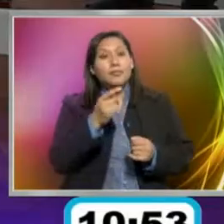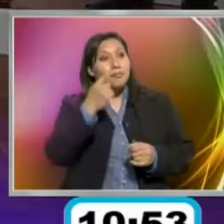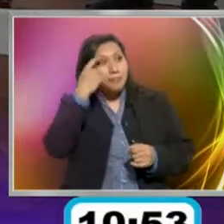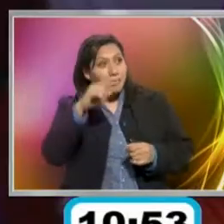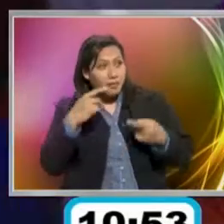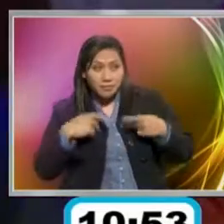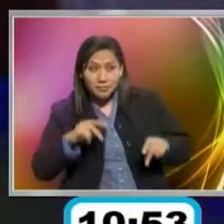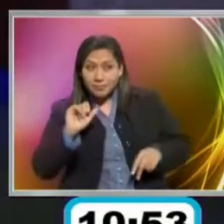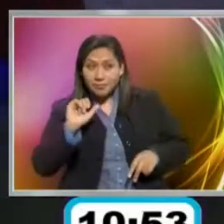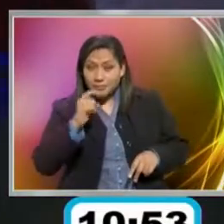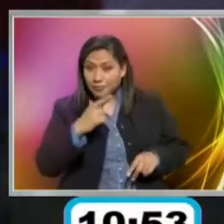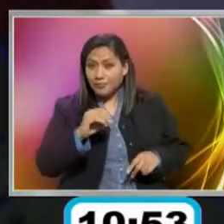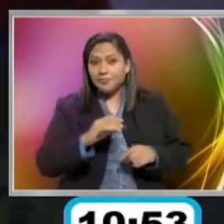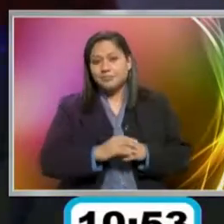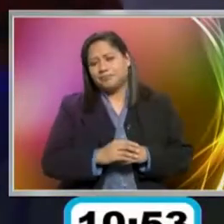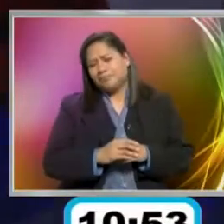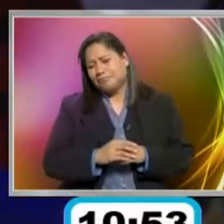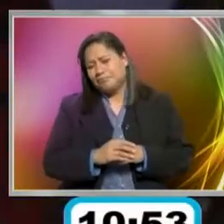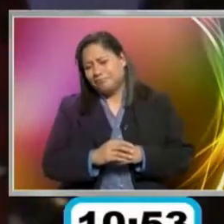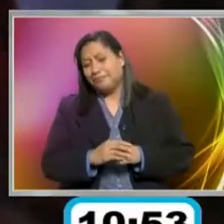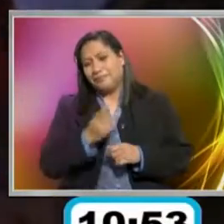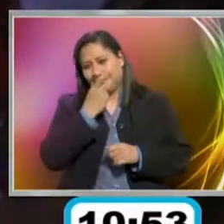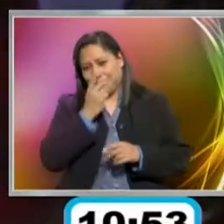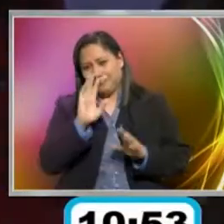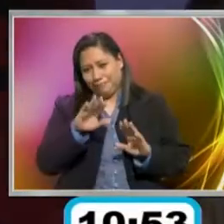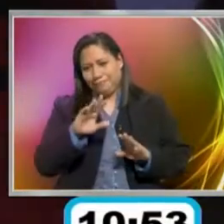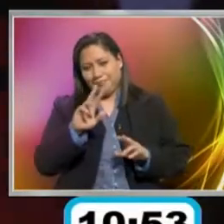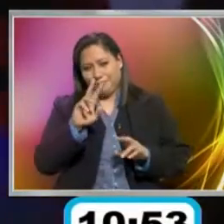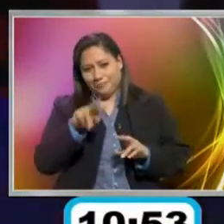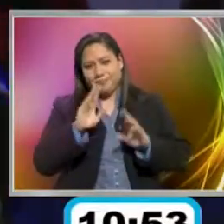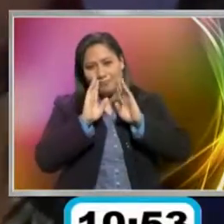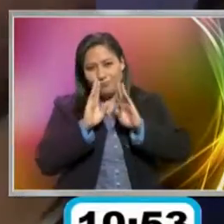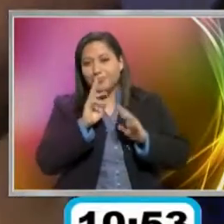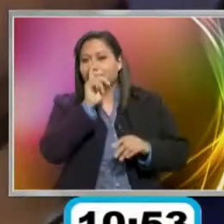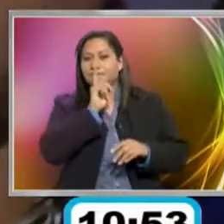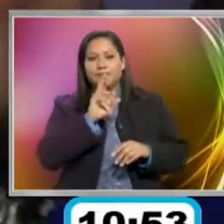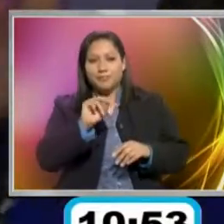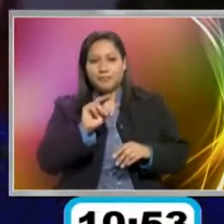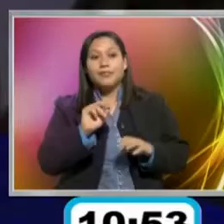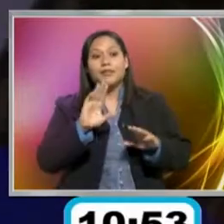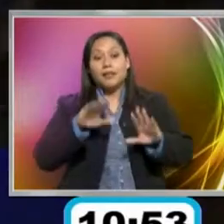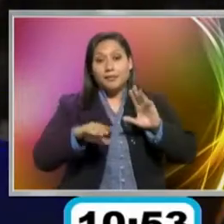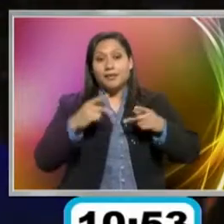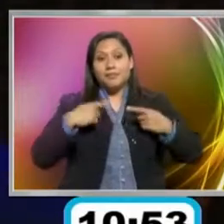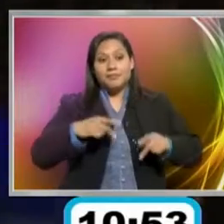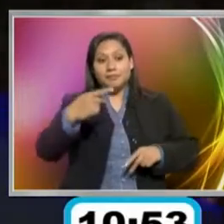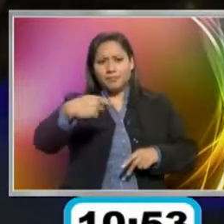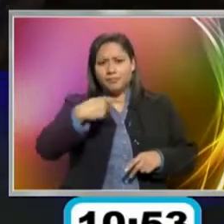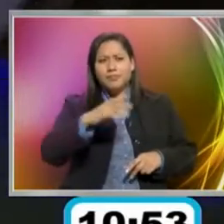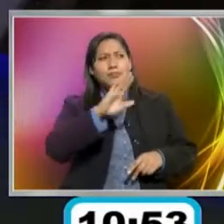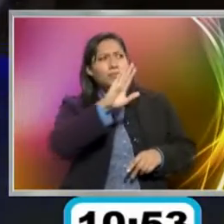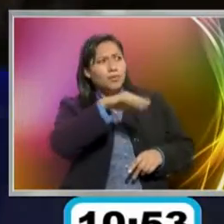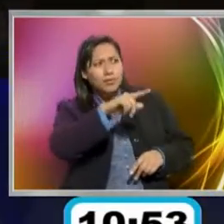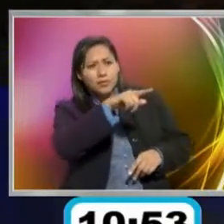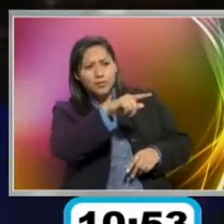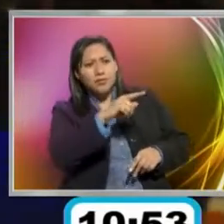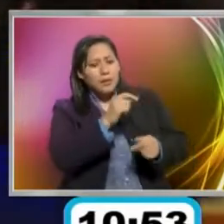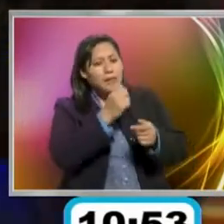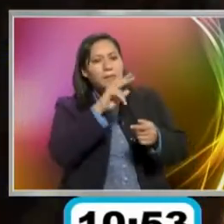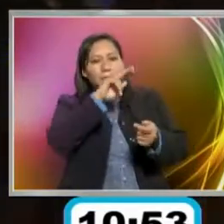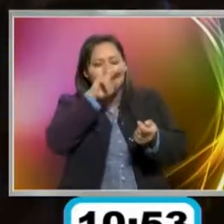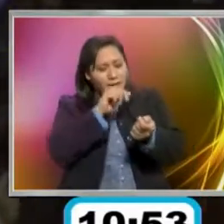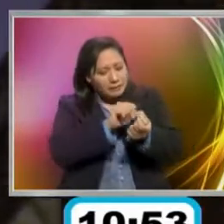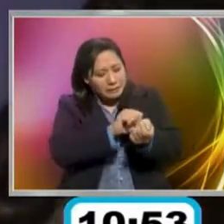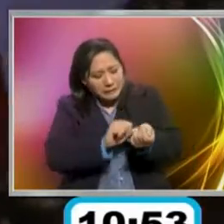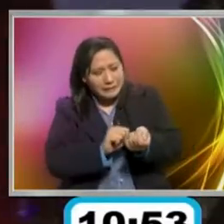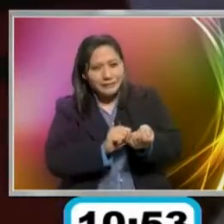alguien. Bueno, les voy a decir la verdad, no me gusta echar mentiras, no. A veces que la gente me pregunta, oye, te estabas mochando las venas cuando